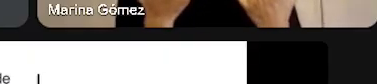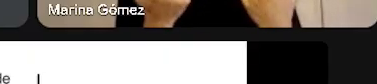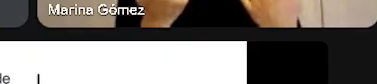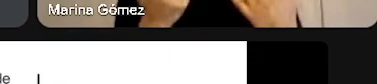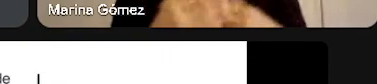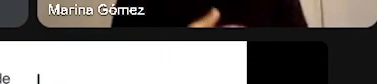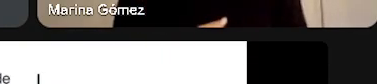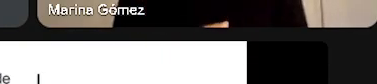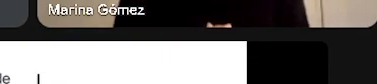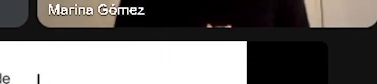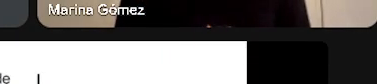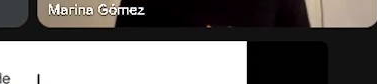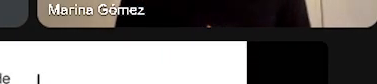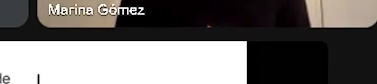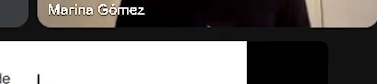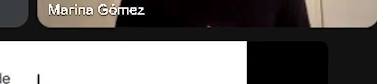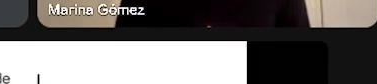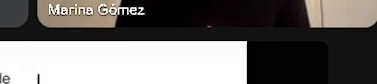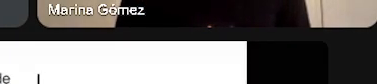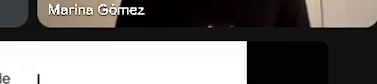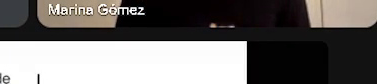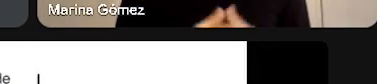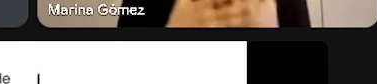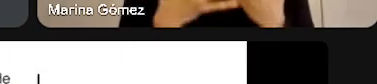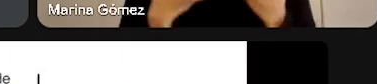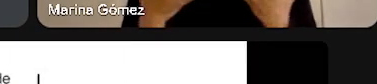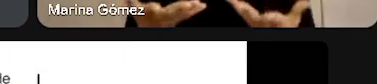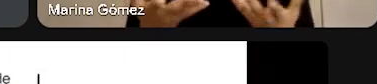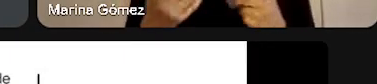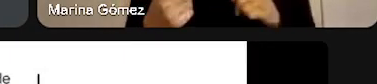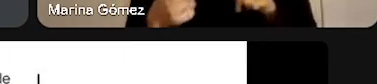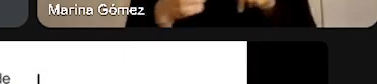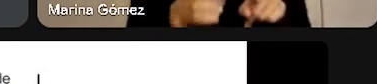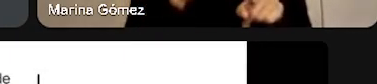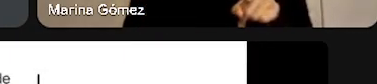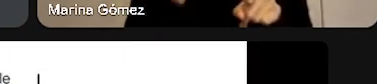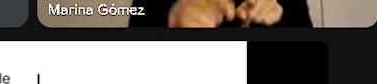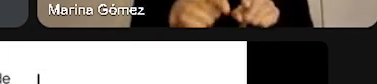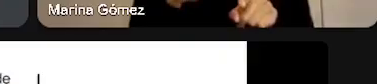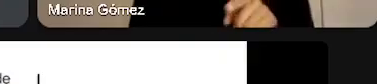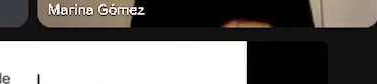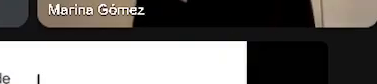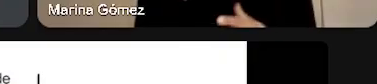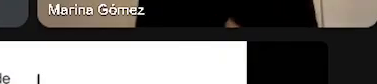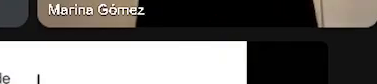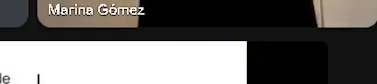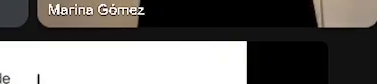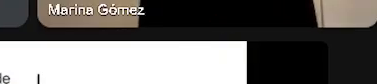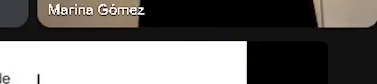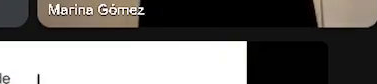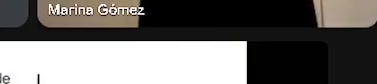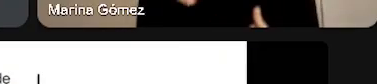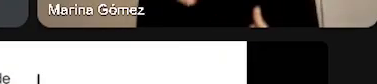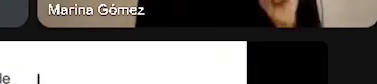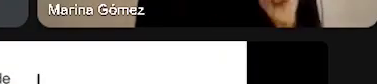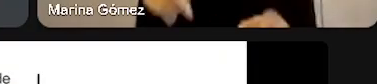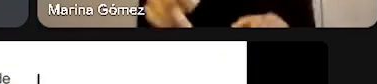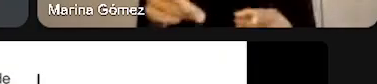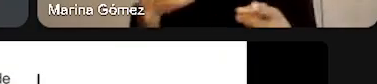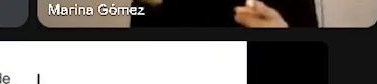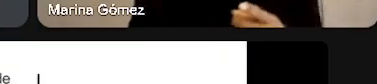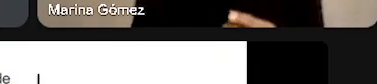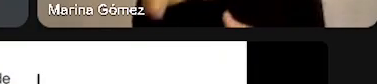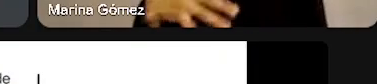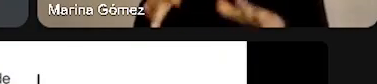Que bueno, eso también ustedes irán viendo los contextos,